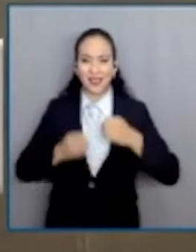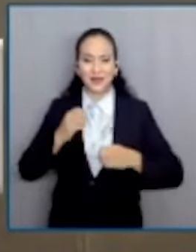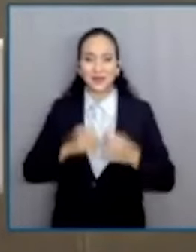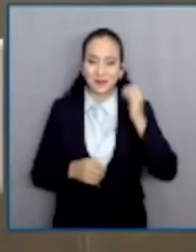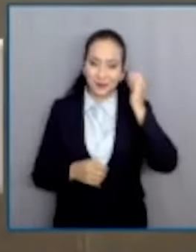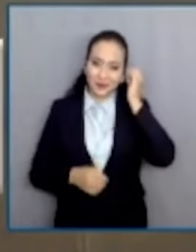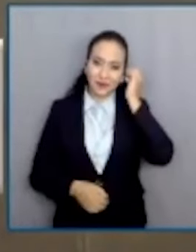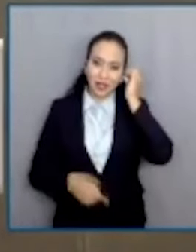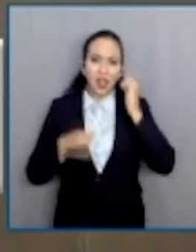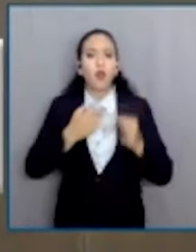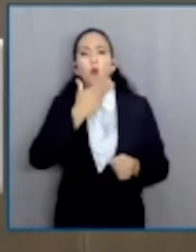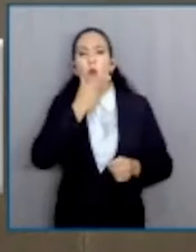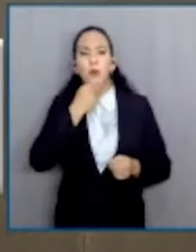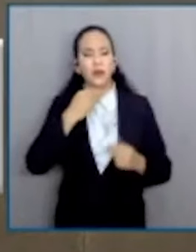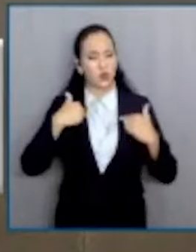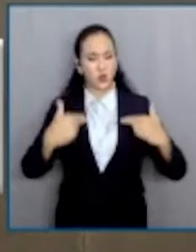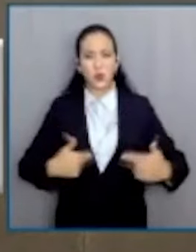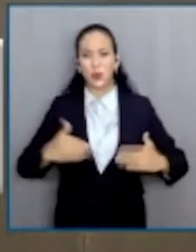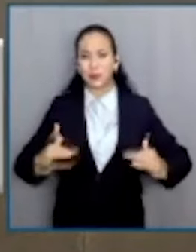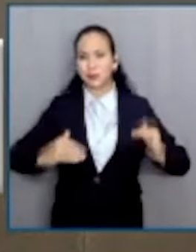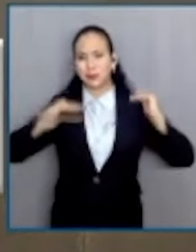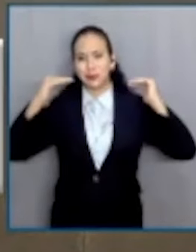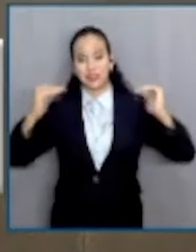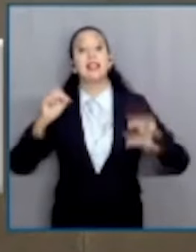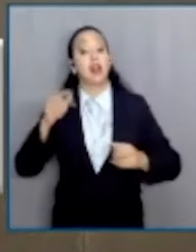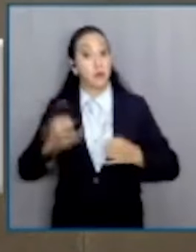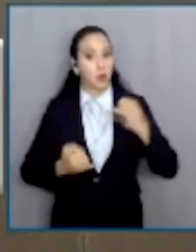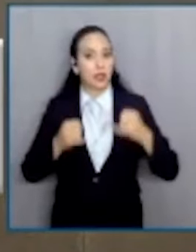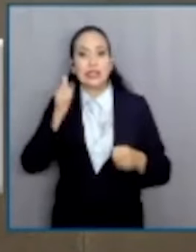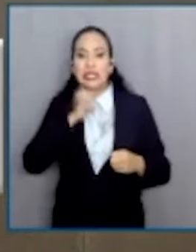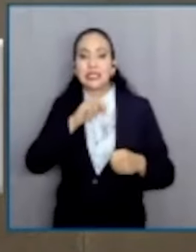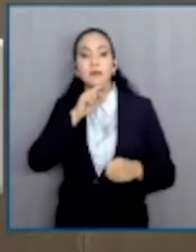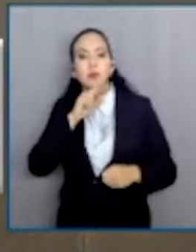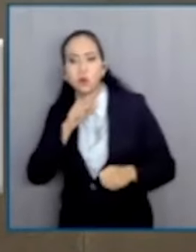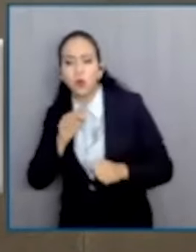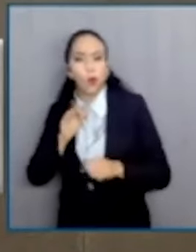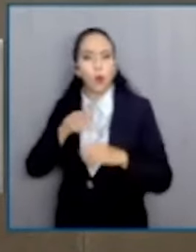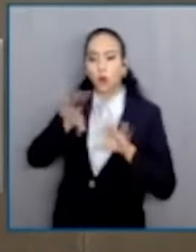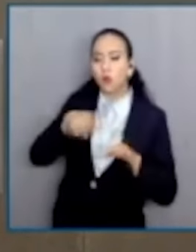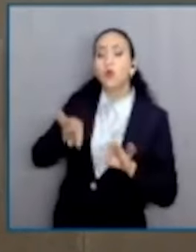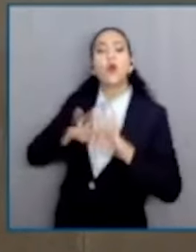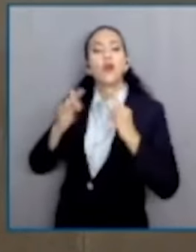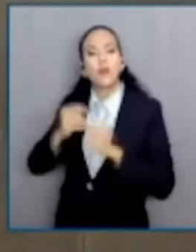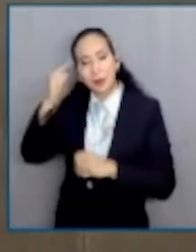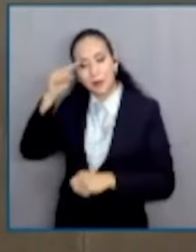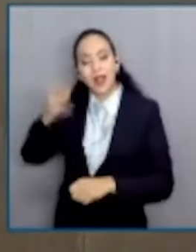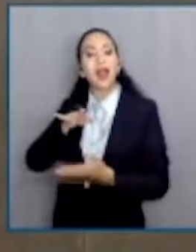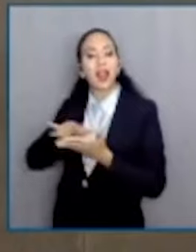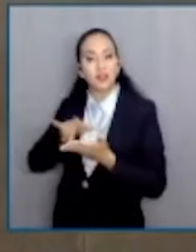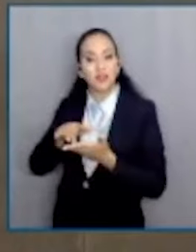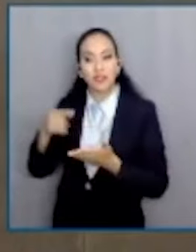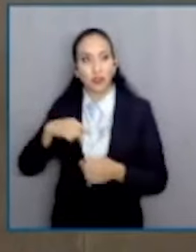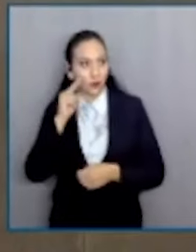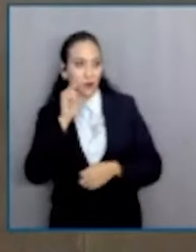ser humano que siempre se ha preocupado por las personas que colaboramos con él y en forma superlativa se